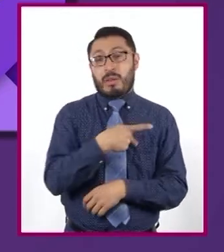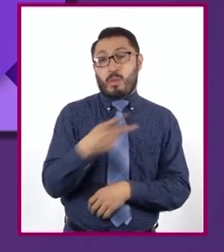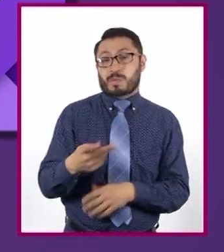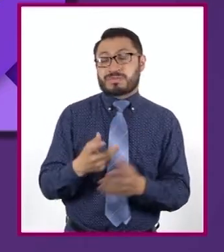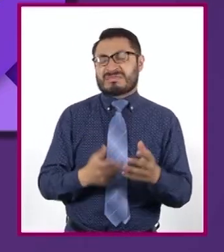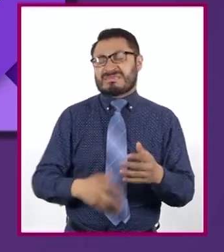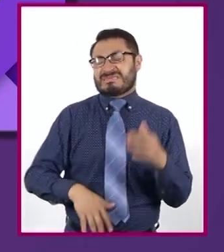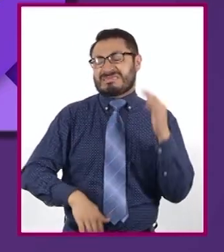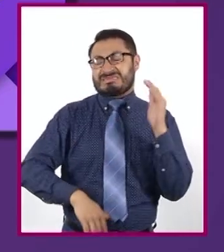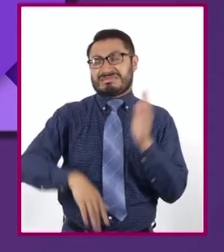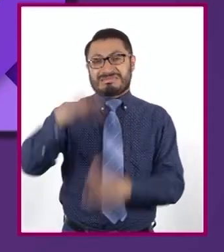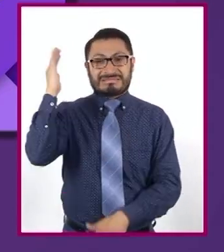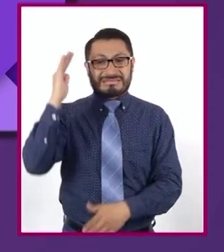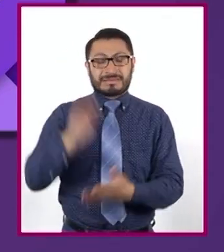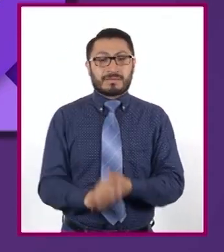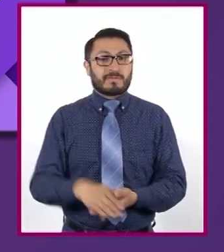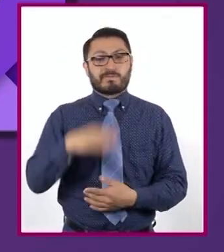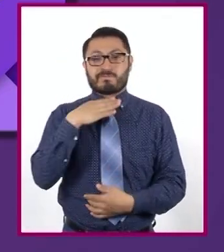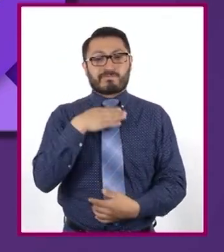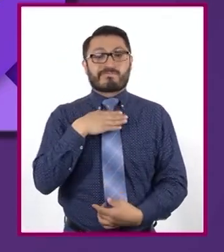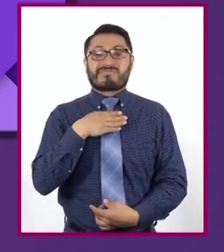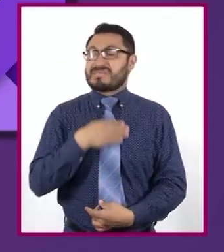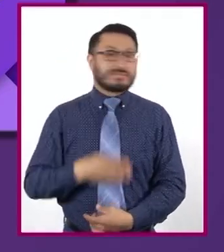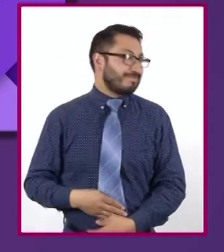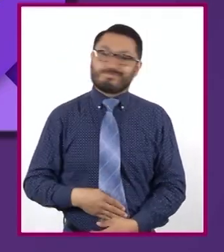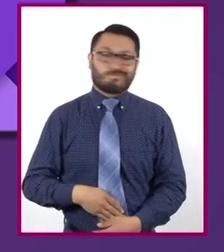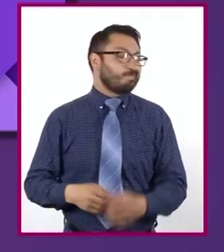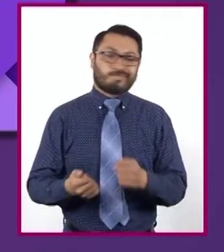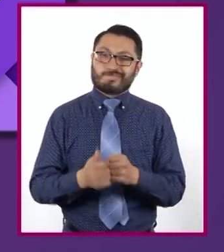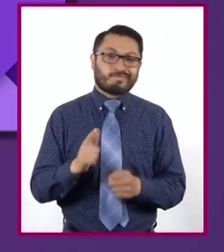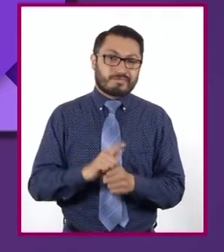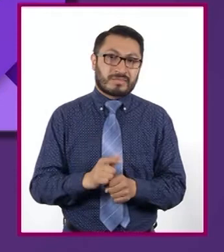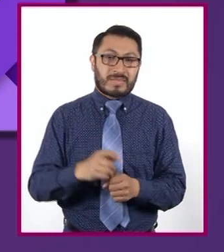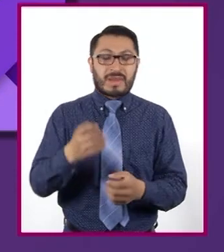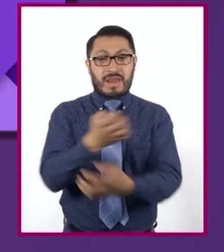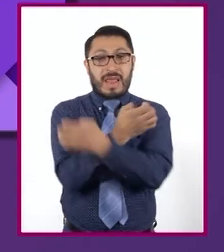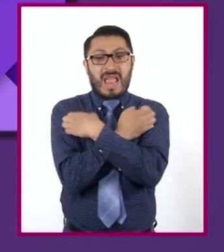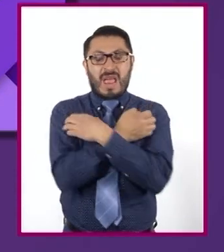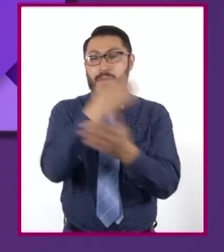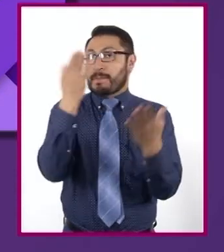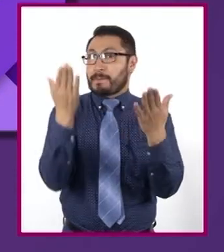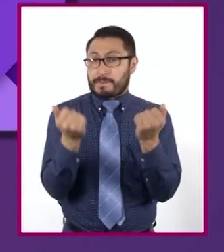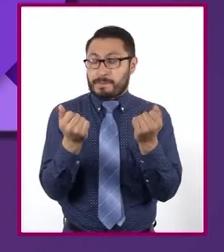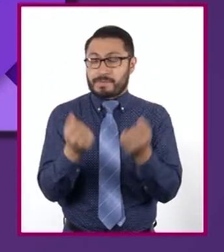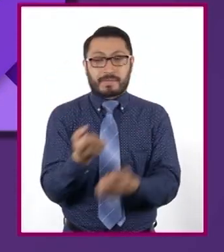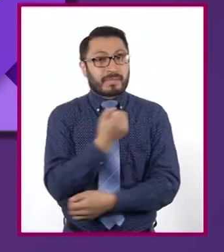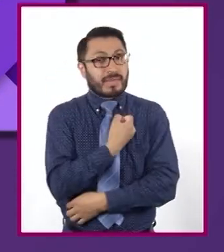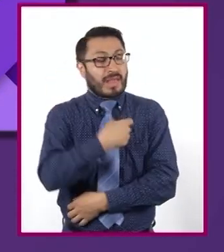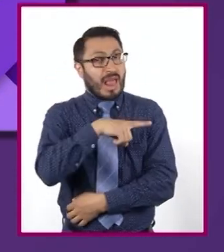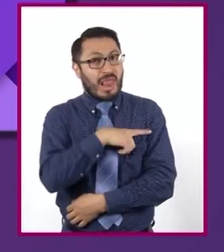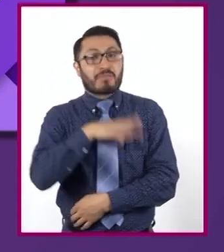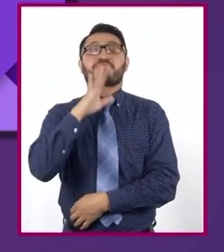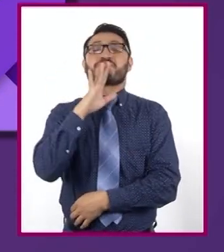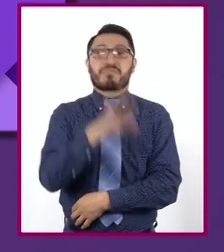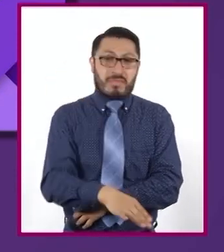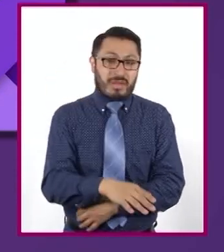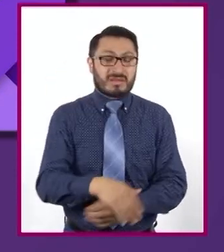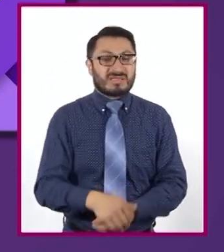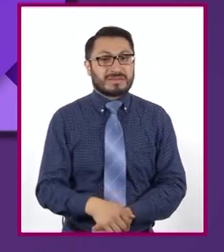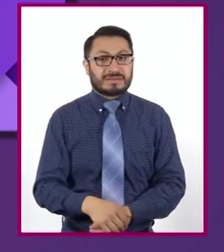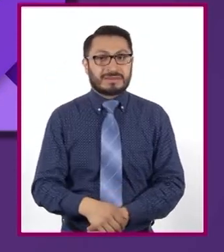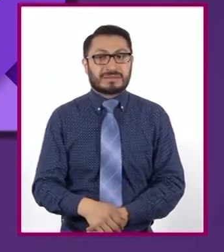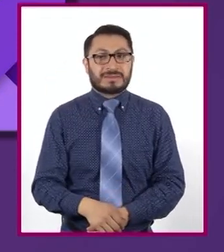extrema, injusticia social, falta de educación, salud deficiente,